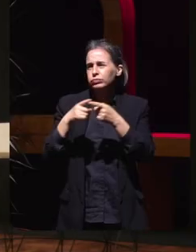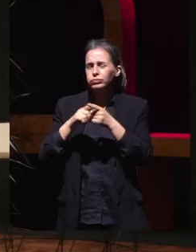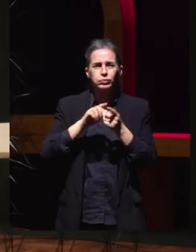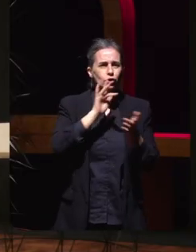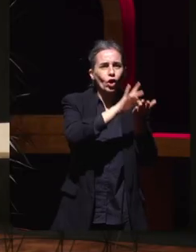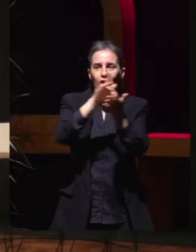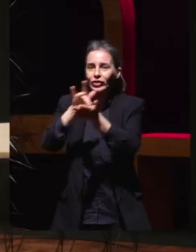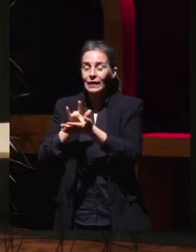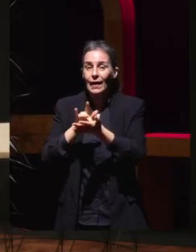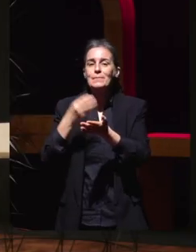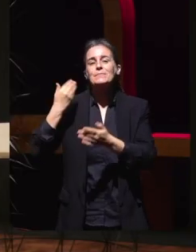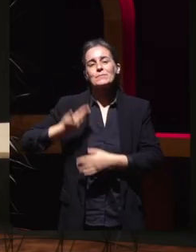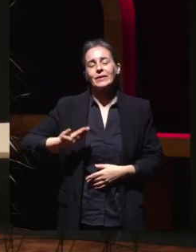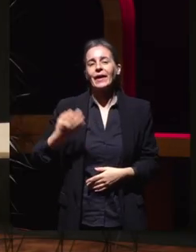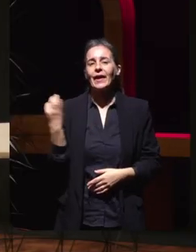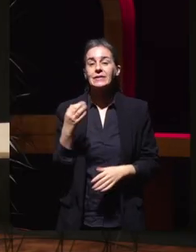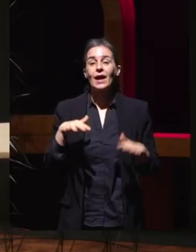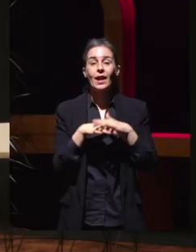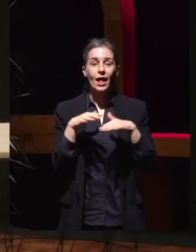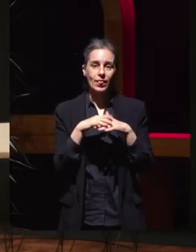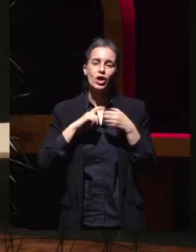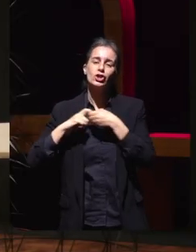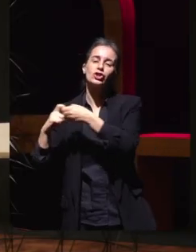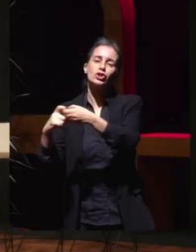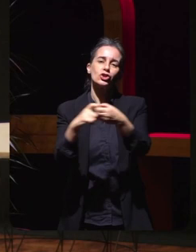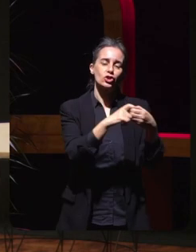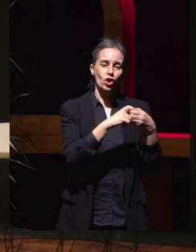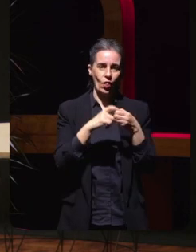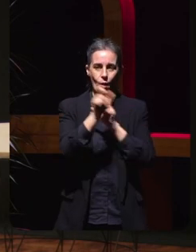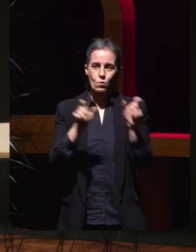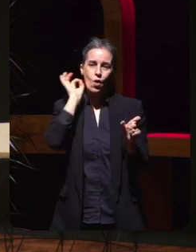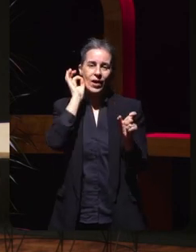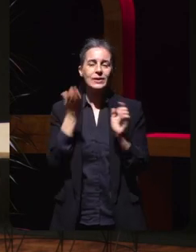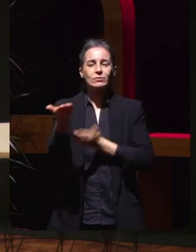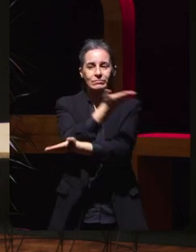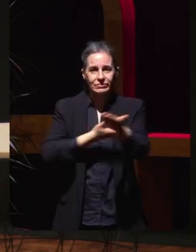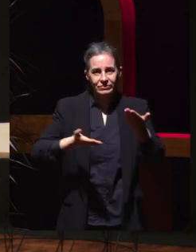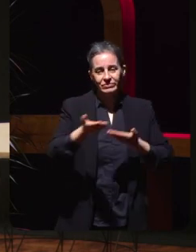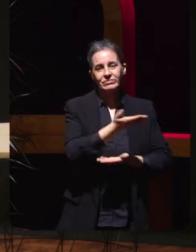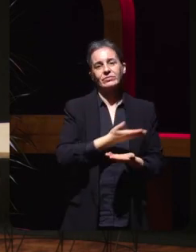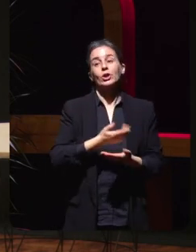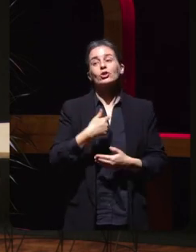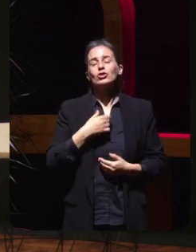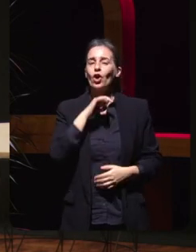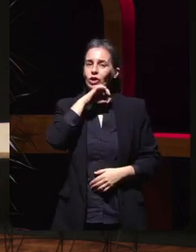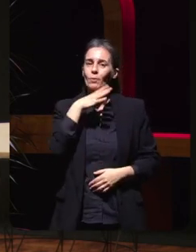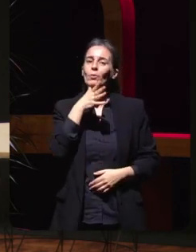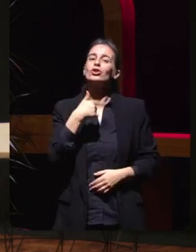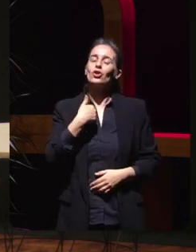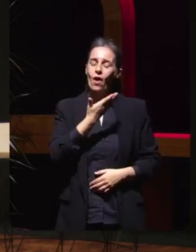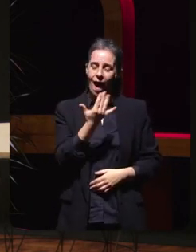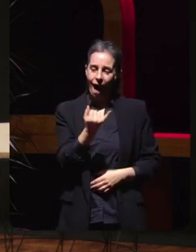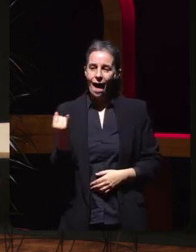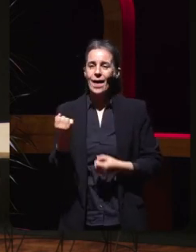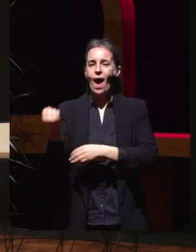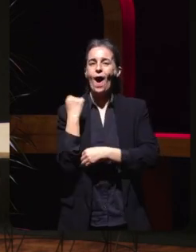muy importante tener una red de tesorería de detrás he puesto muy contenta de decir que tengo esas redes de sororidad de